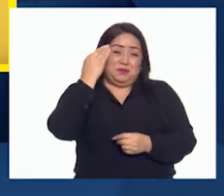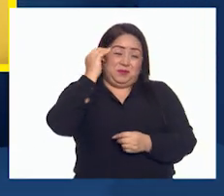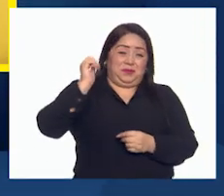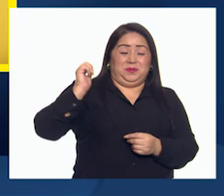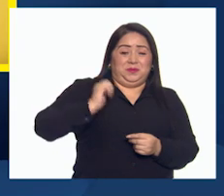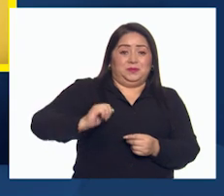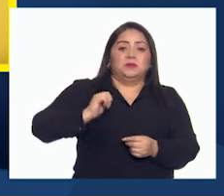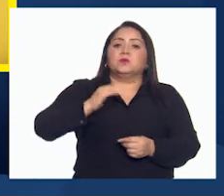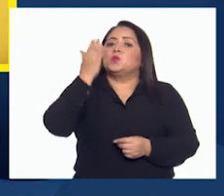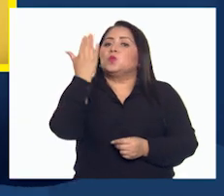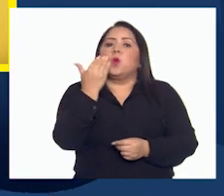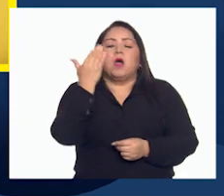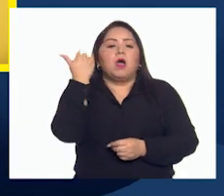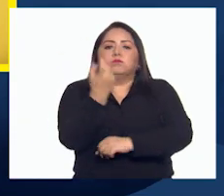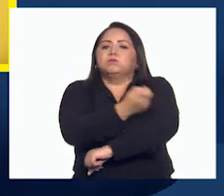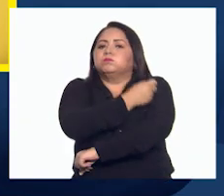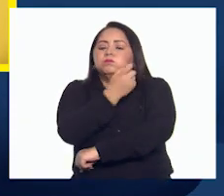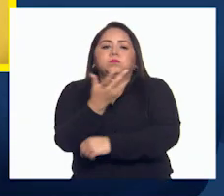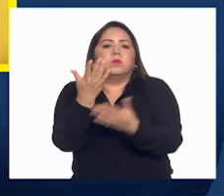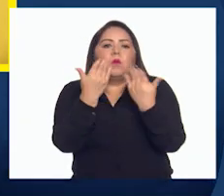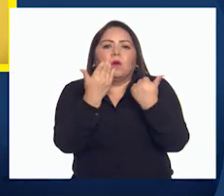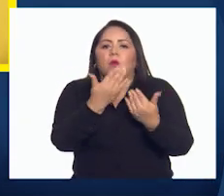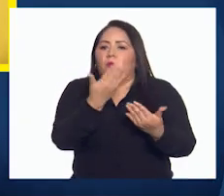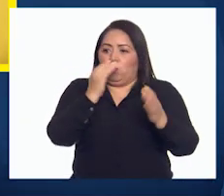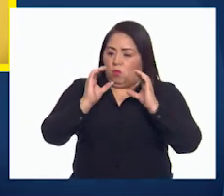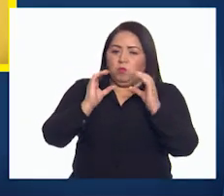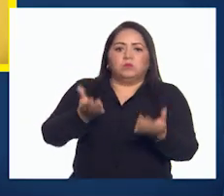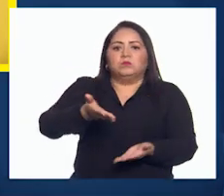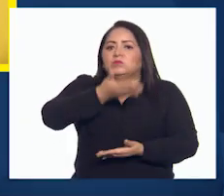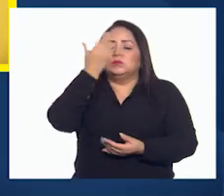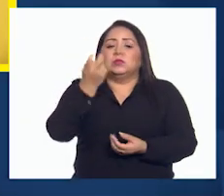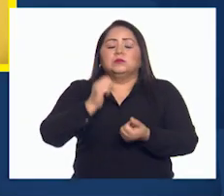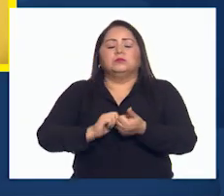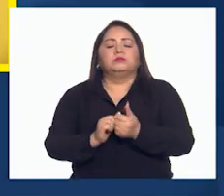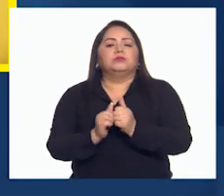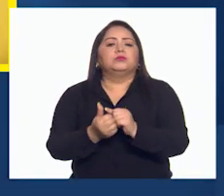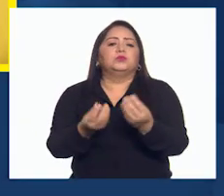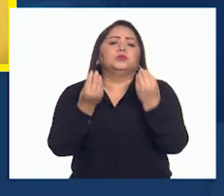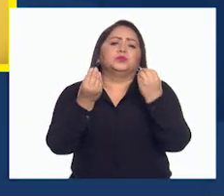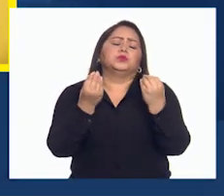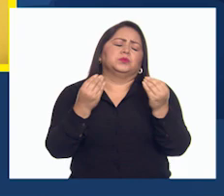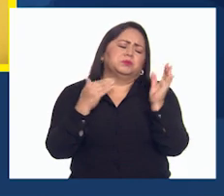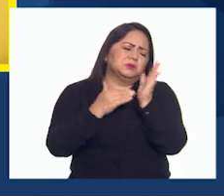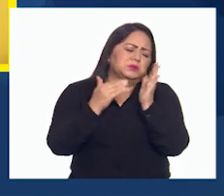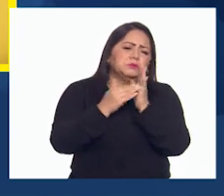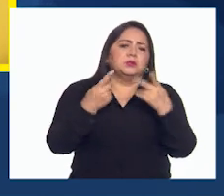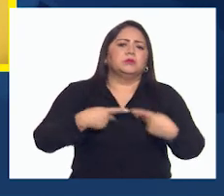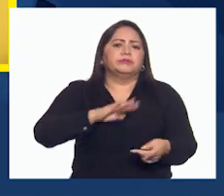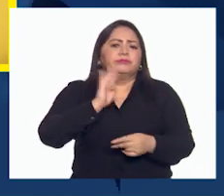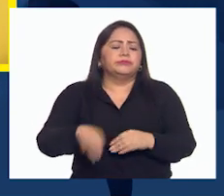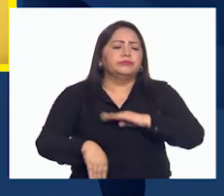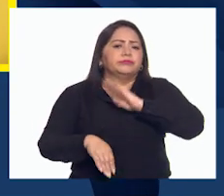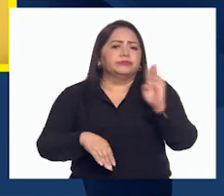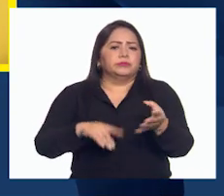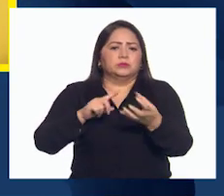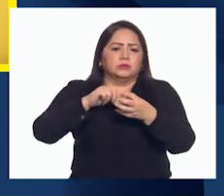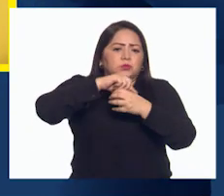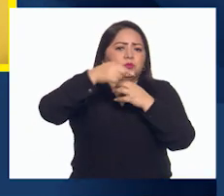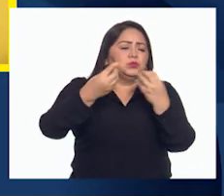entonces no había vacunas, no sabían cómo cuidarse, y esto provocó la muerte de millones y millones de personas en el